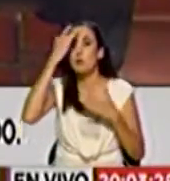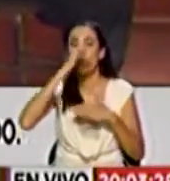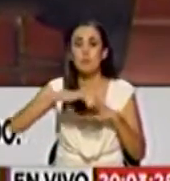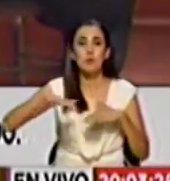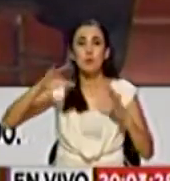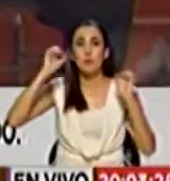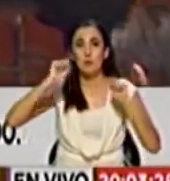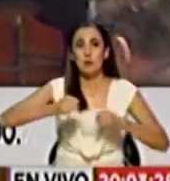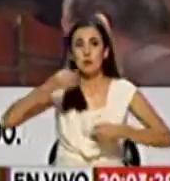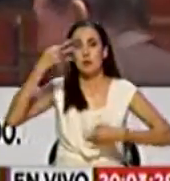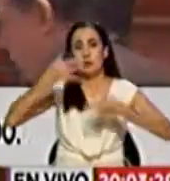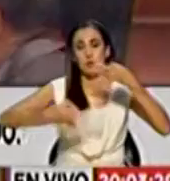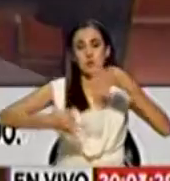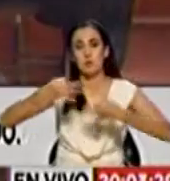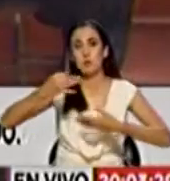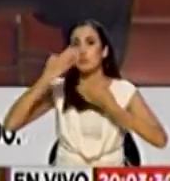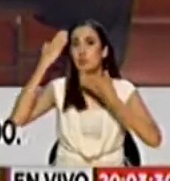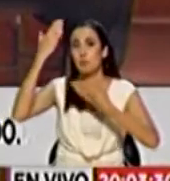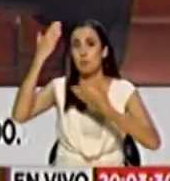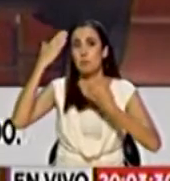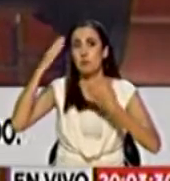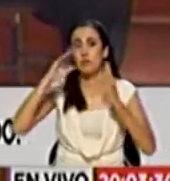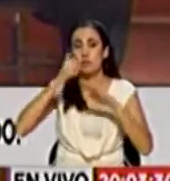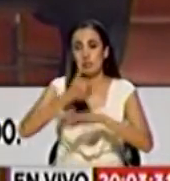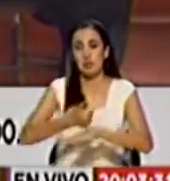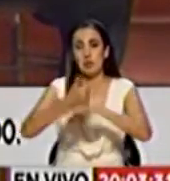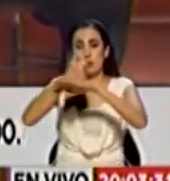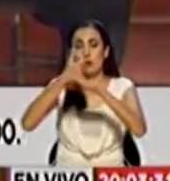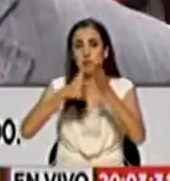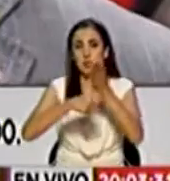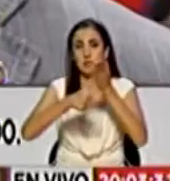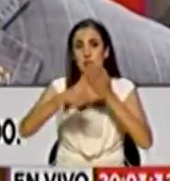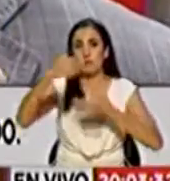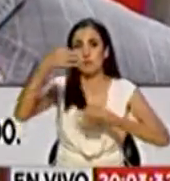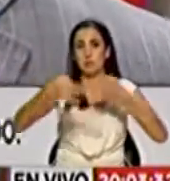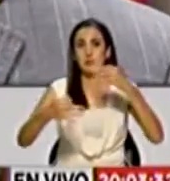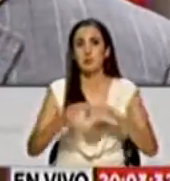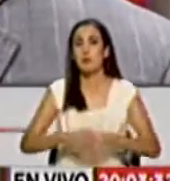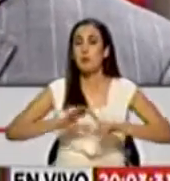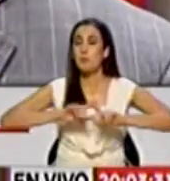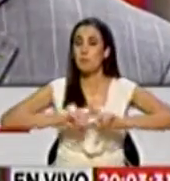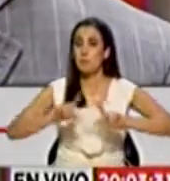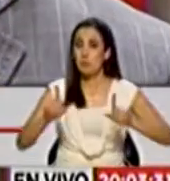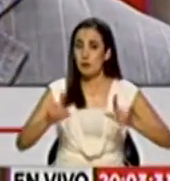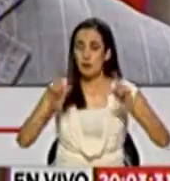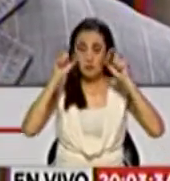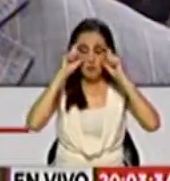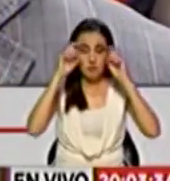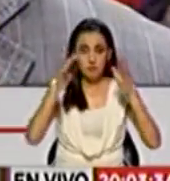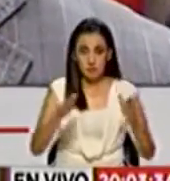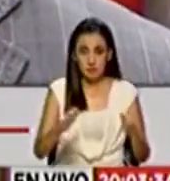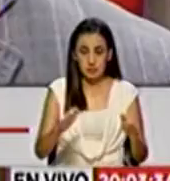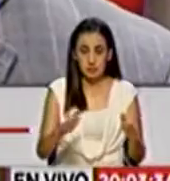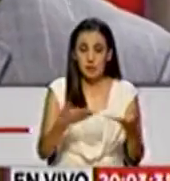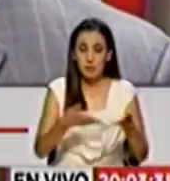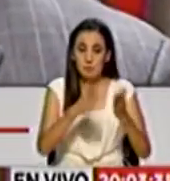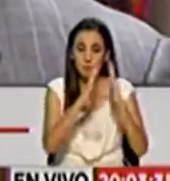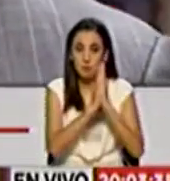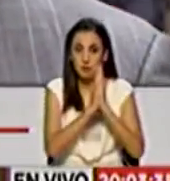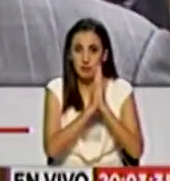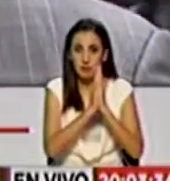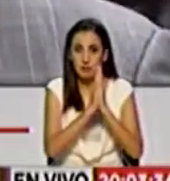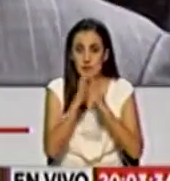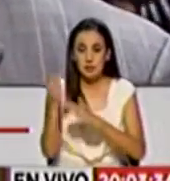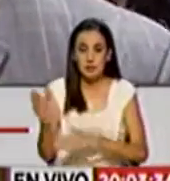posible enjuiciamiento político a las autoridades involucradas en el tema. Sin embargo, es la Fiscalía quien le solicita la